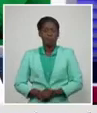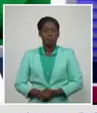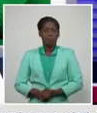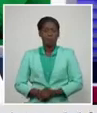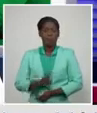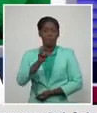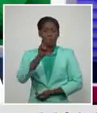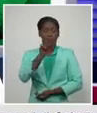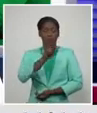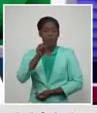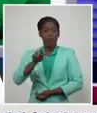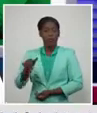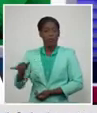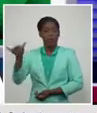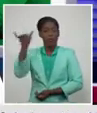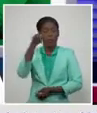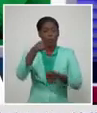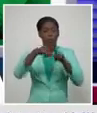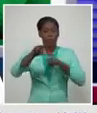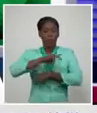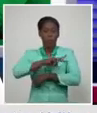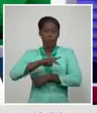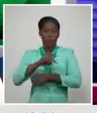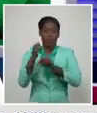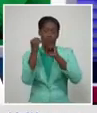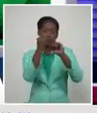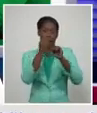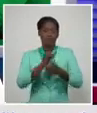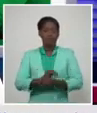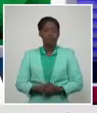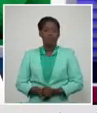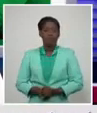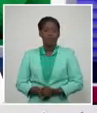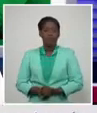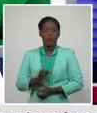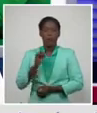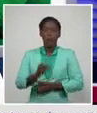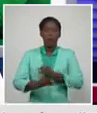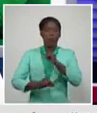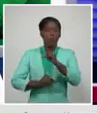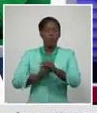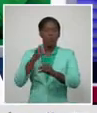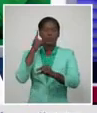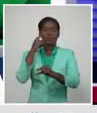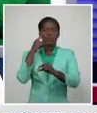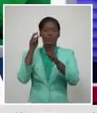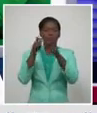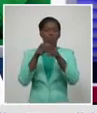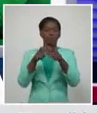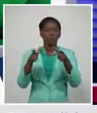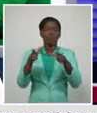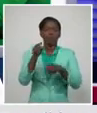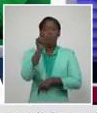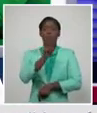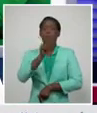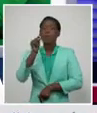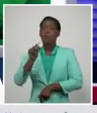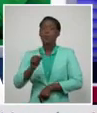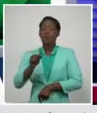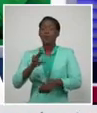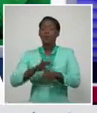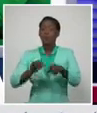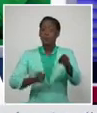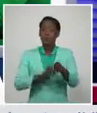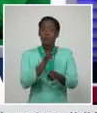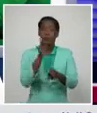retornado a sus países, y nuevamente se incrementa más el número de personas con